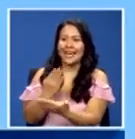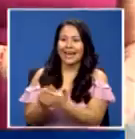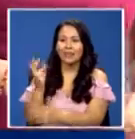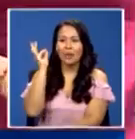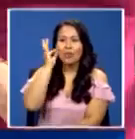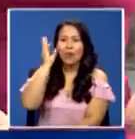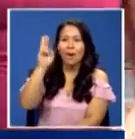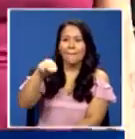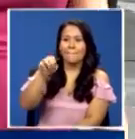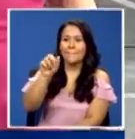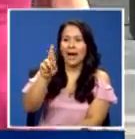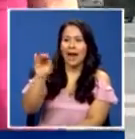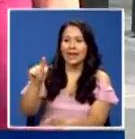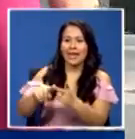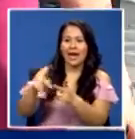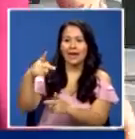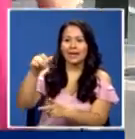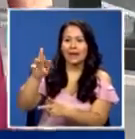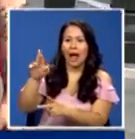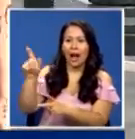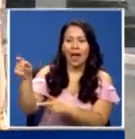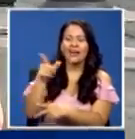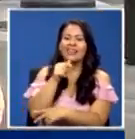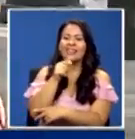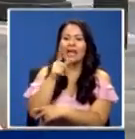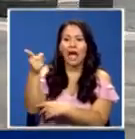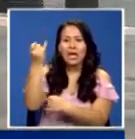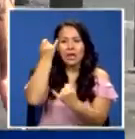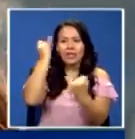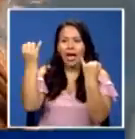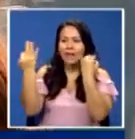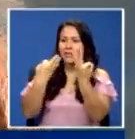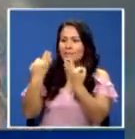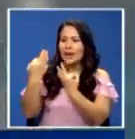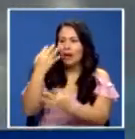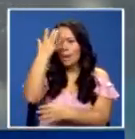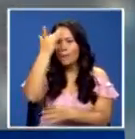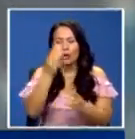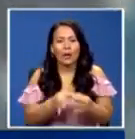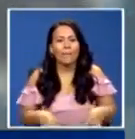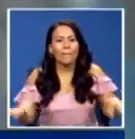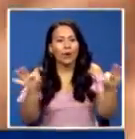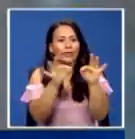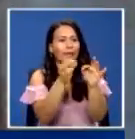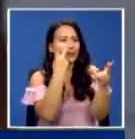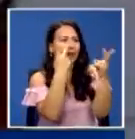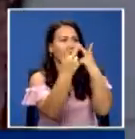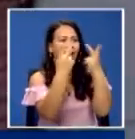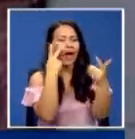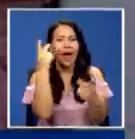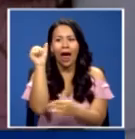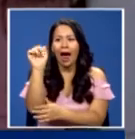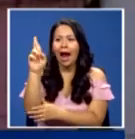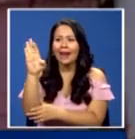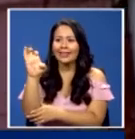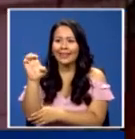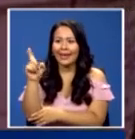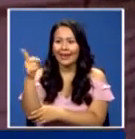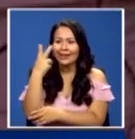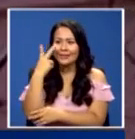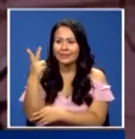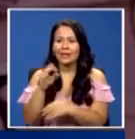fernanda lópez y carla greciano quienes explican por qué la importancia de visualizar este tipo de arte en la ciudad